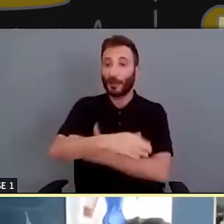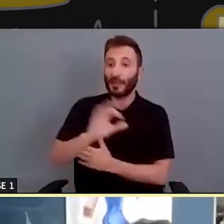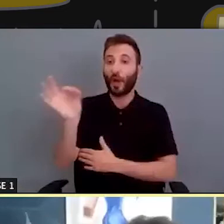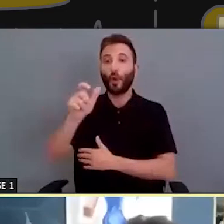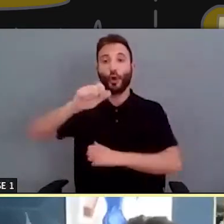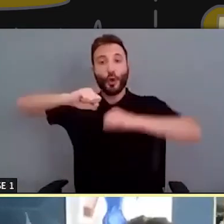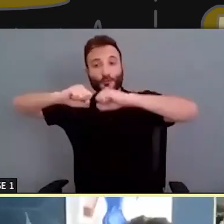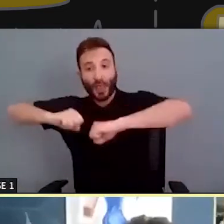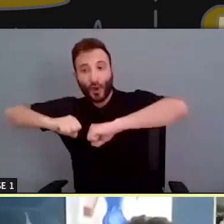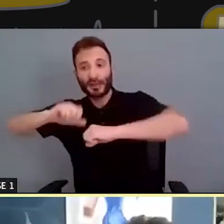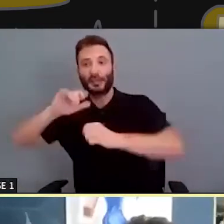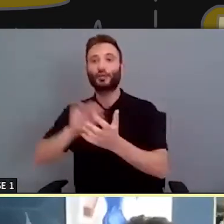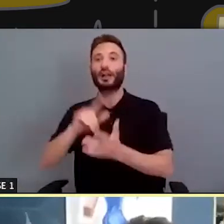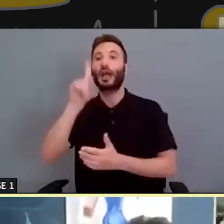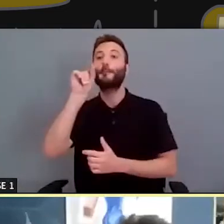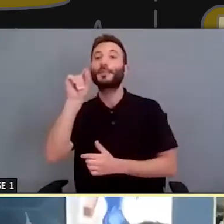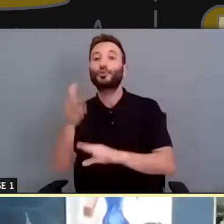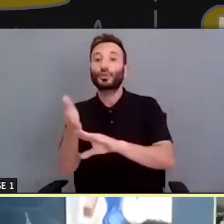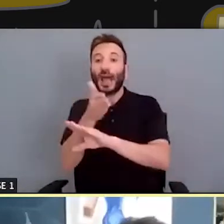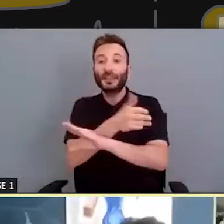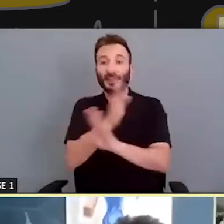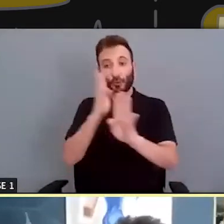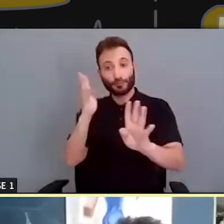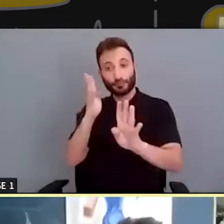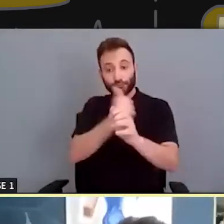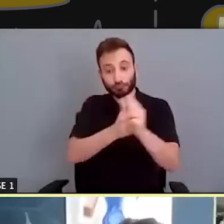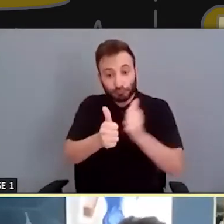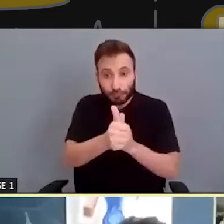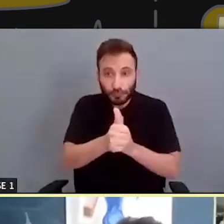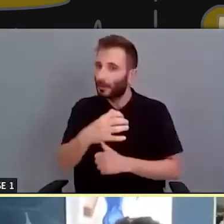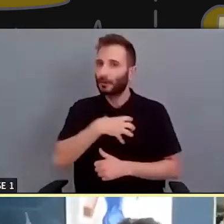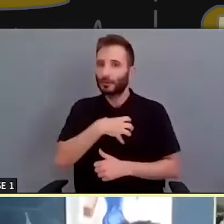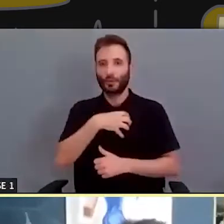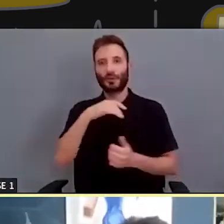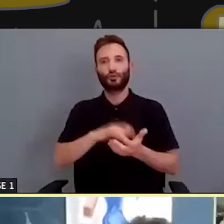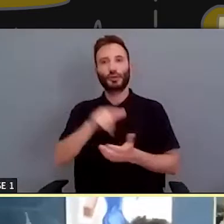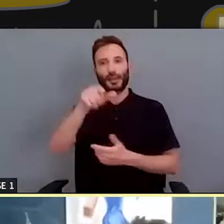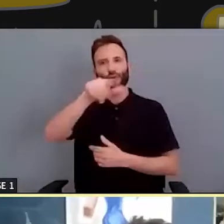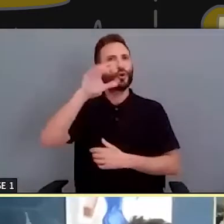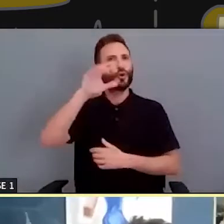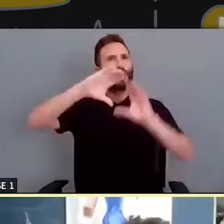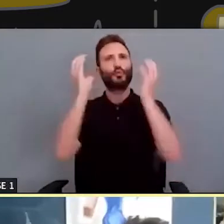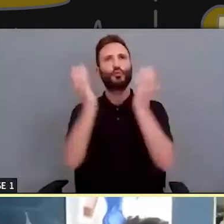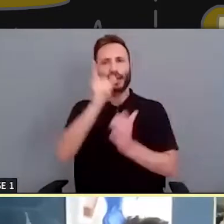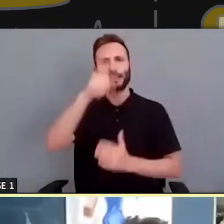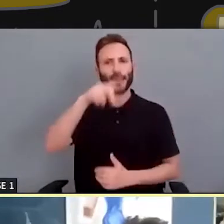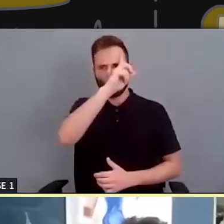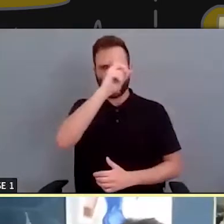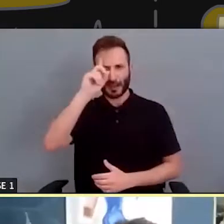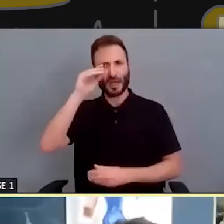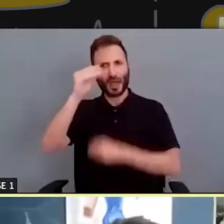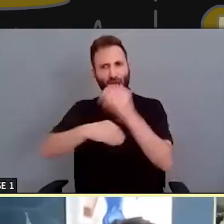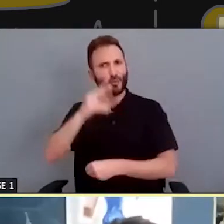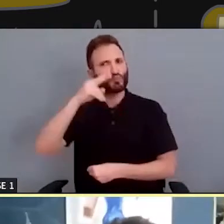pasar unos minutos antes mientras se está haciendo cola. Todavía está ocurriendo en varios museos a nivel nacional en Madrid, y donde